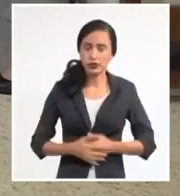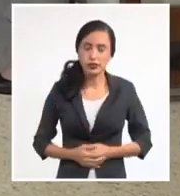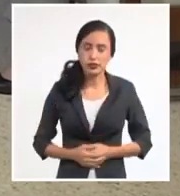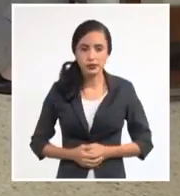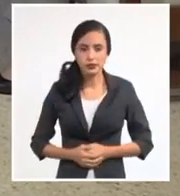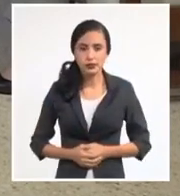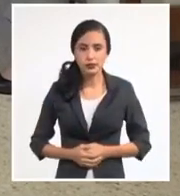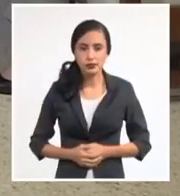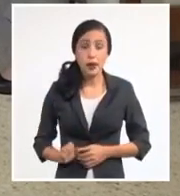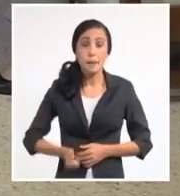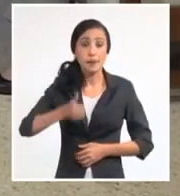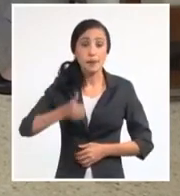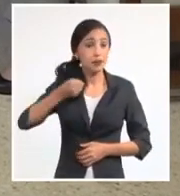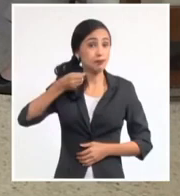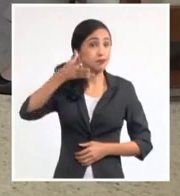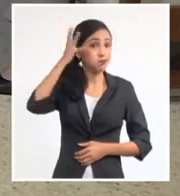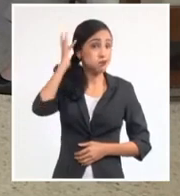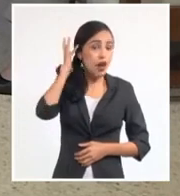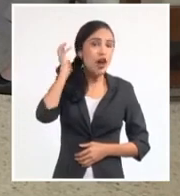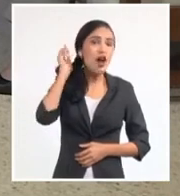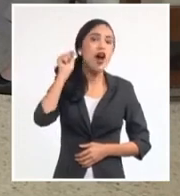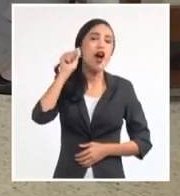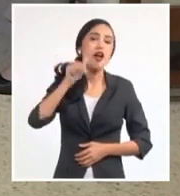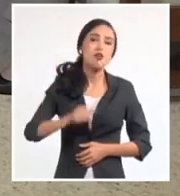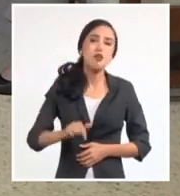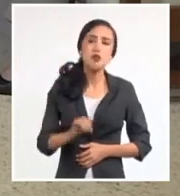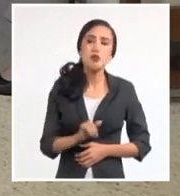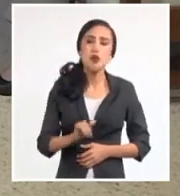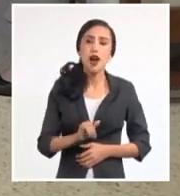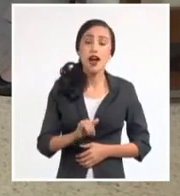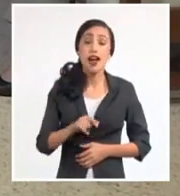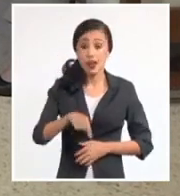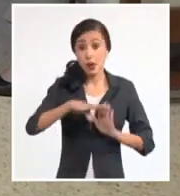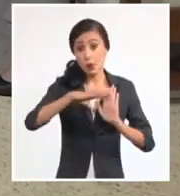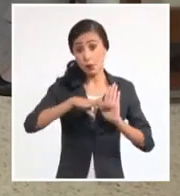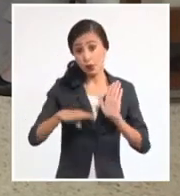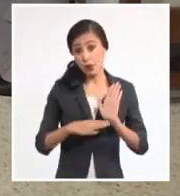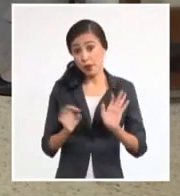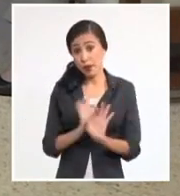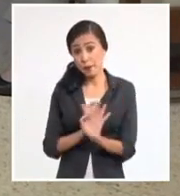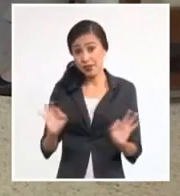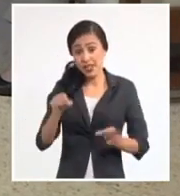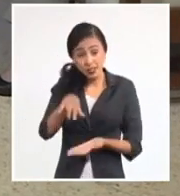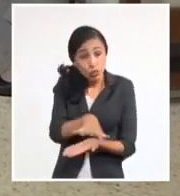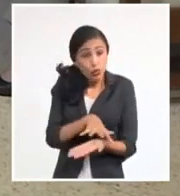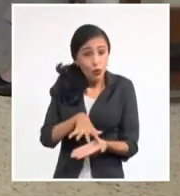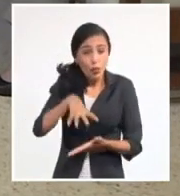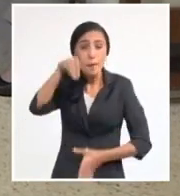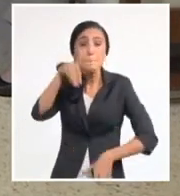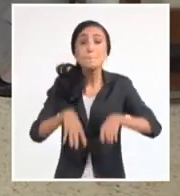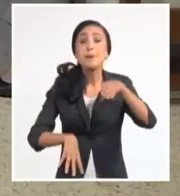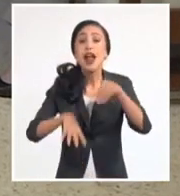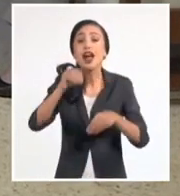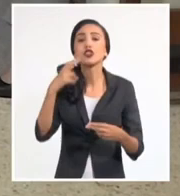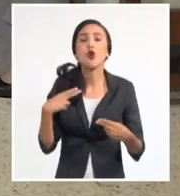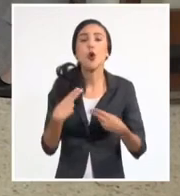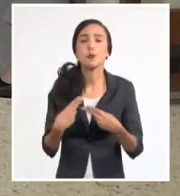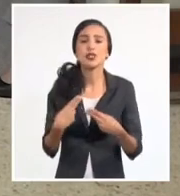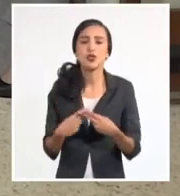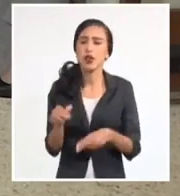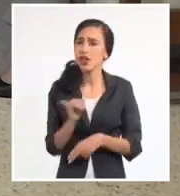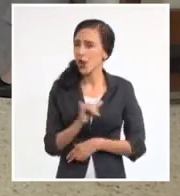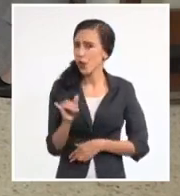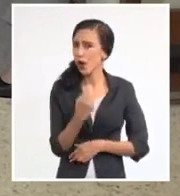que también durante el trayecto de este programa especial desde aquí, desde el Palacio de Convenciones, estaremos ofreciéndoles